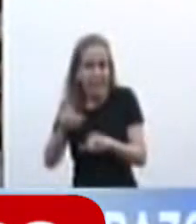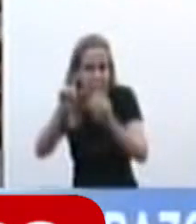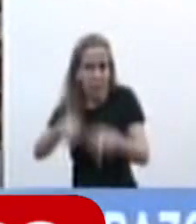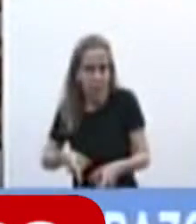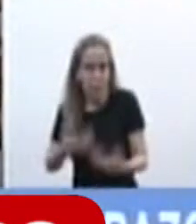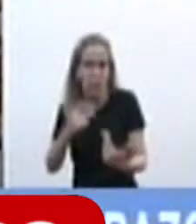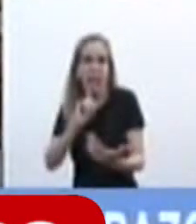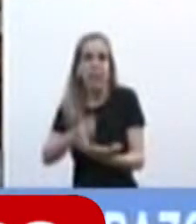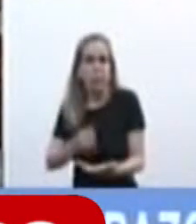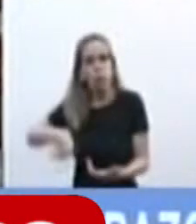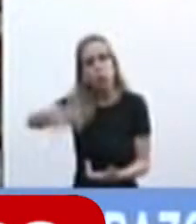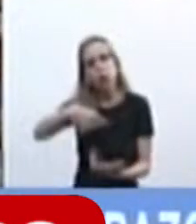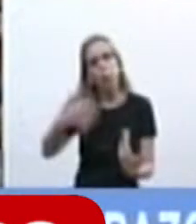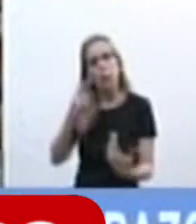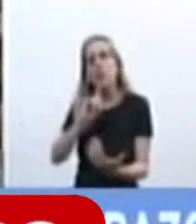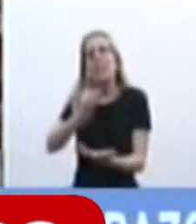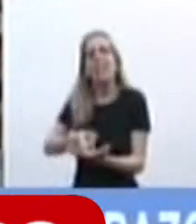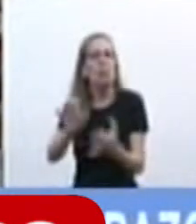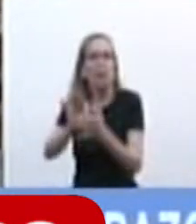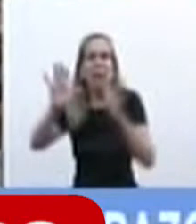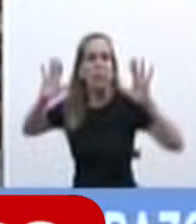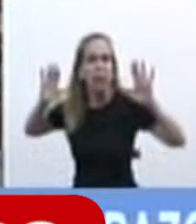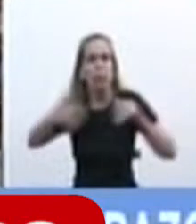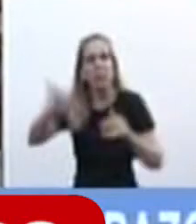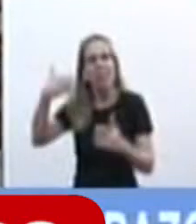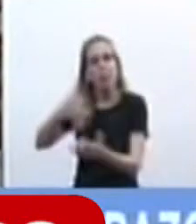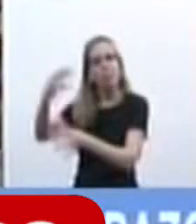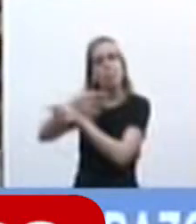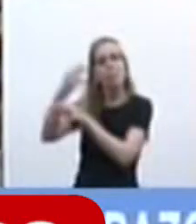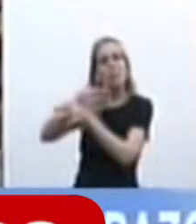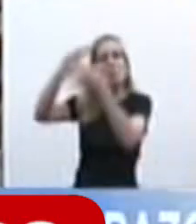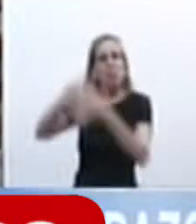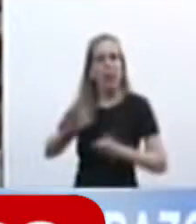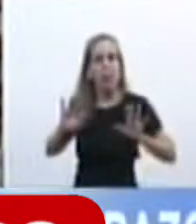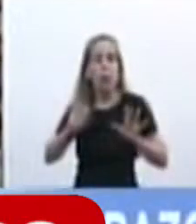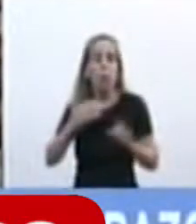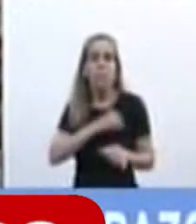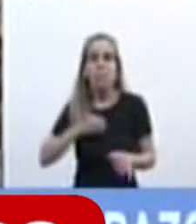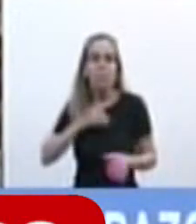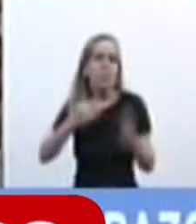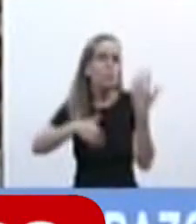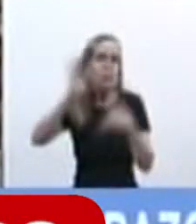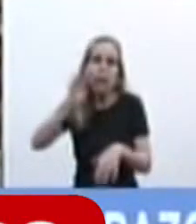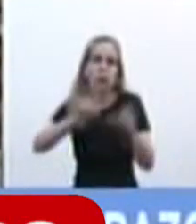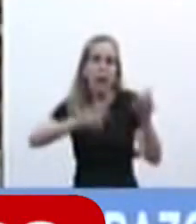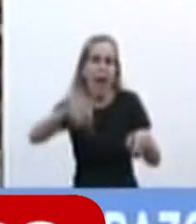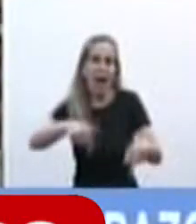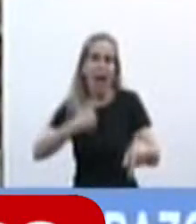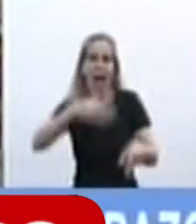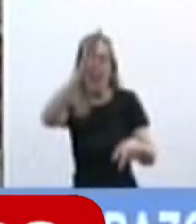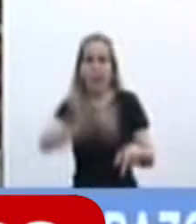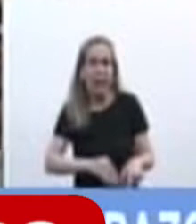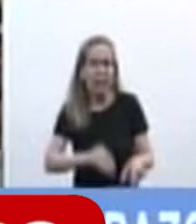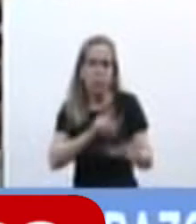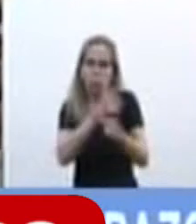porque podemos decidir libremente, porque recibimos educación y formación, pero lamentablemente la mayoría en este país no